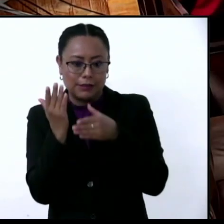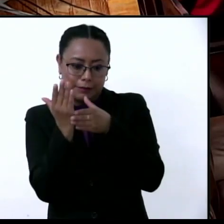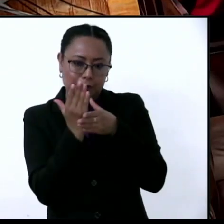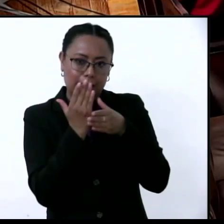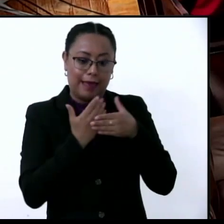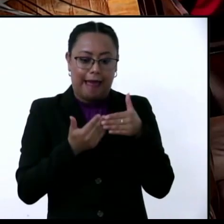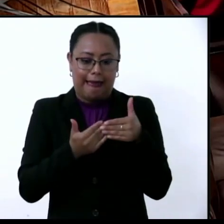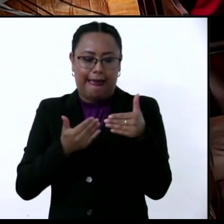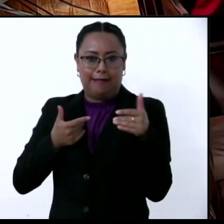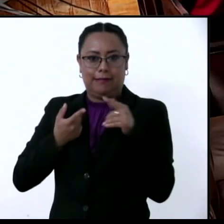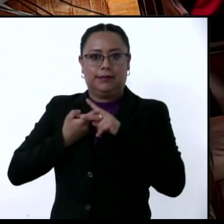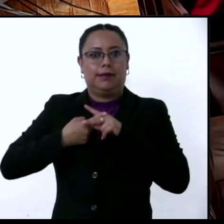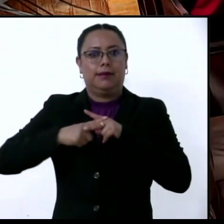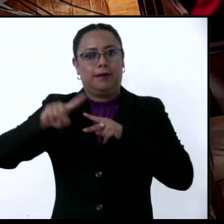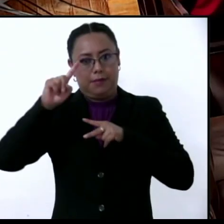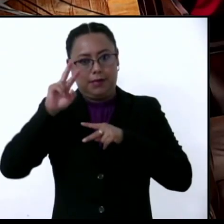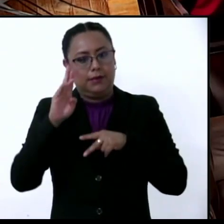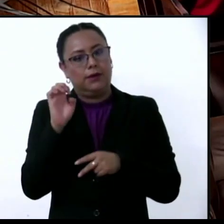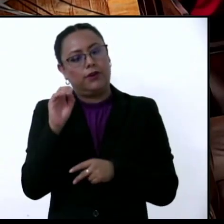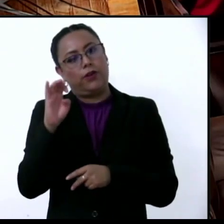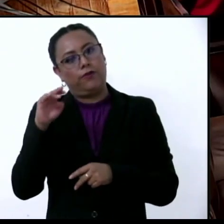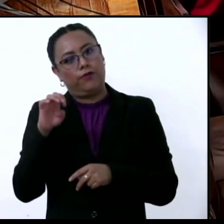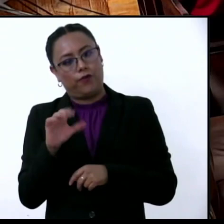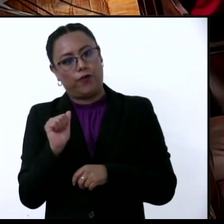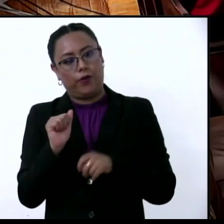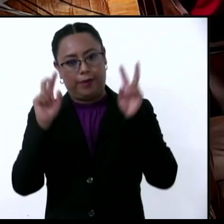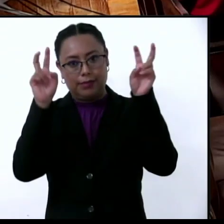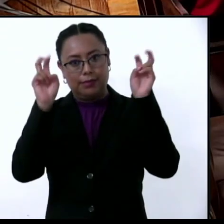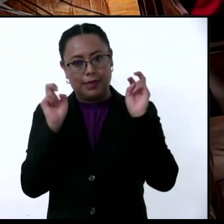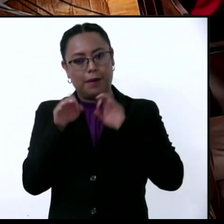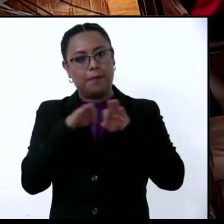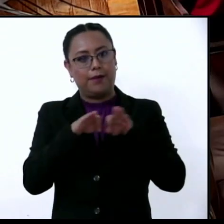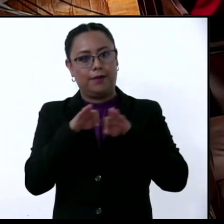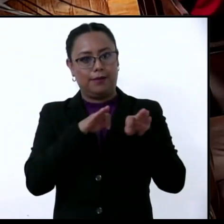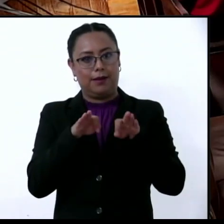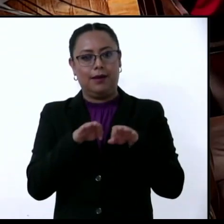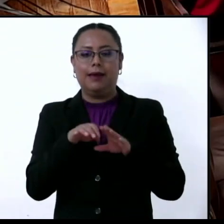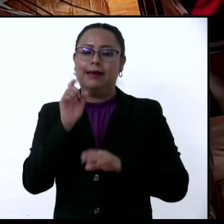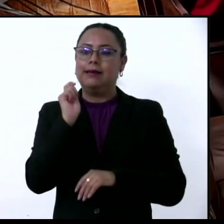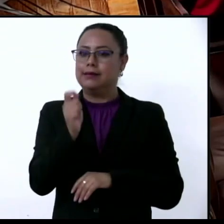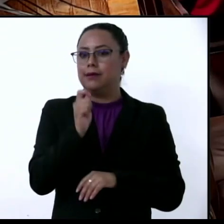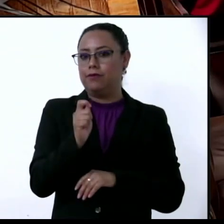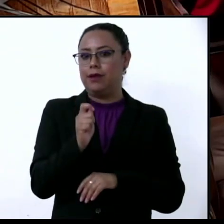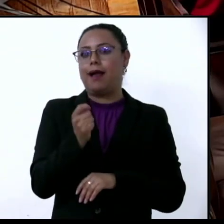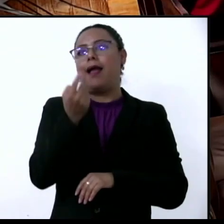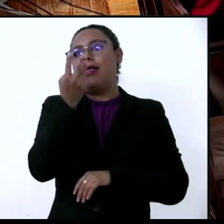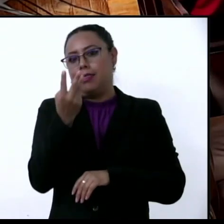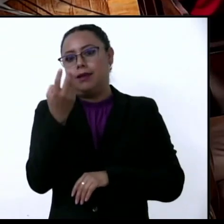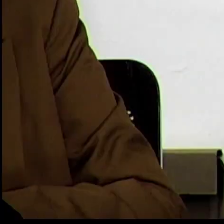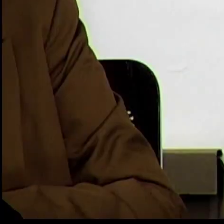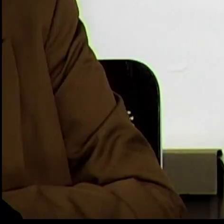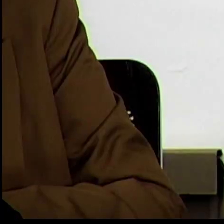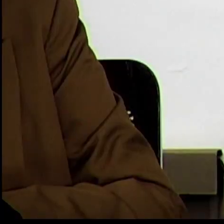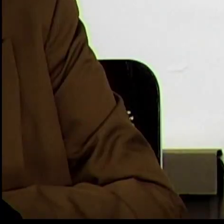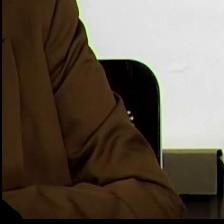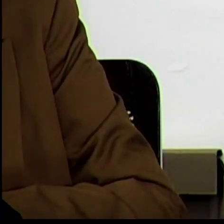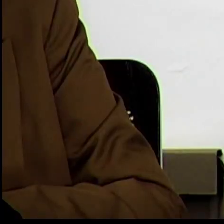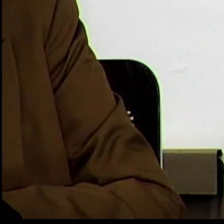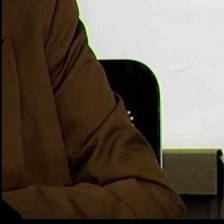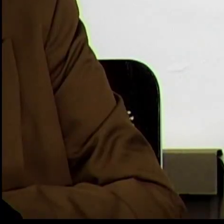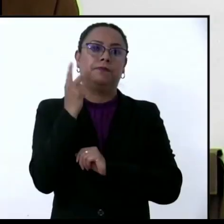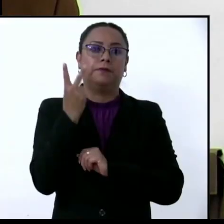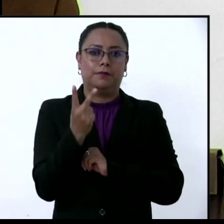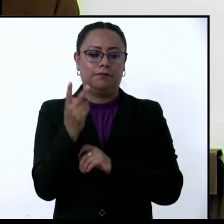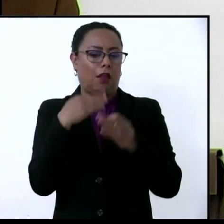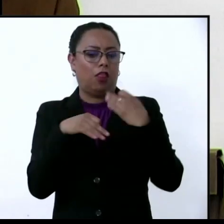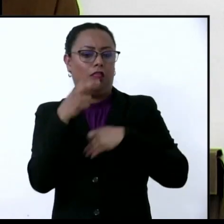a la entrada en vigor de la reforma en materia laboral, es decir, previo al día 3 de octubre del año 2022. Eso